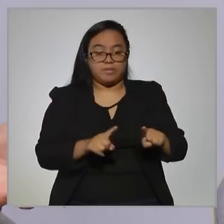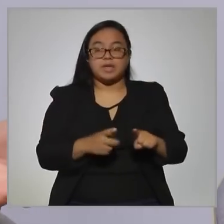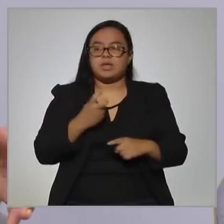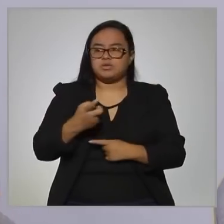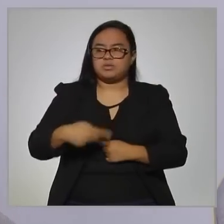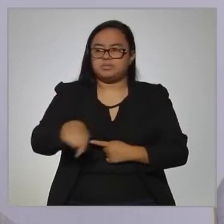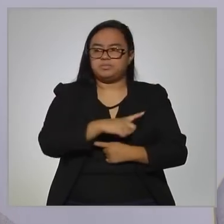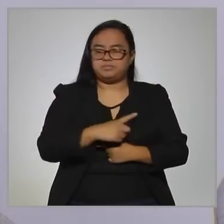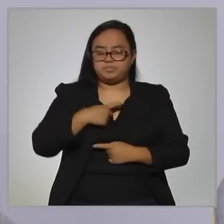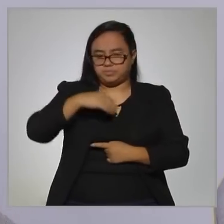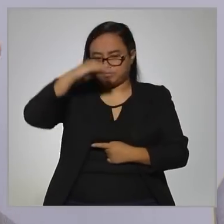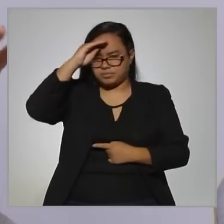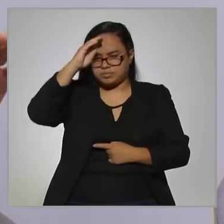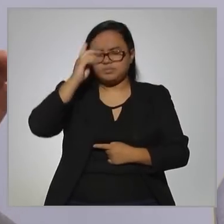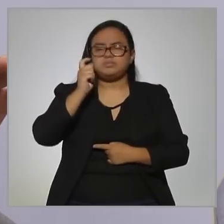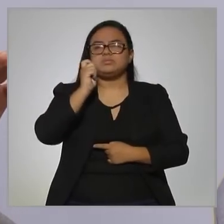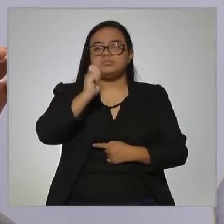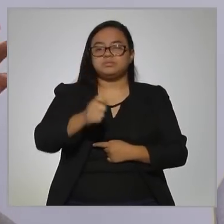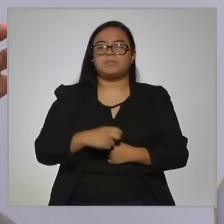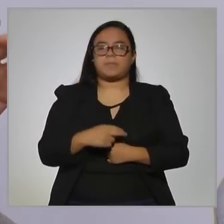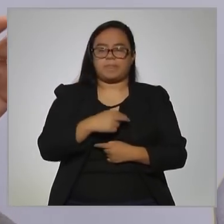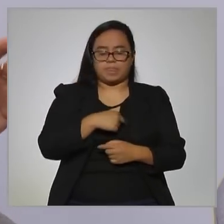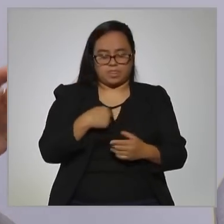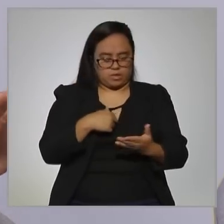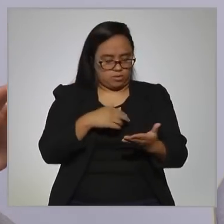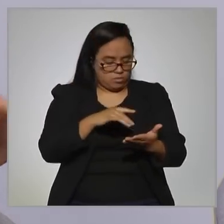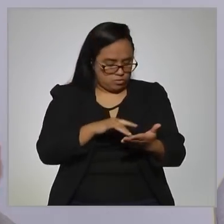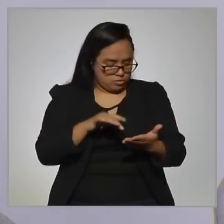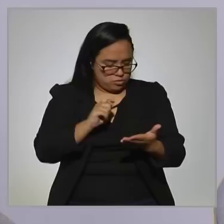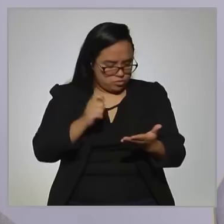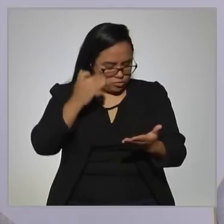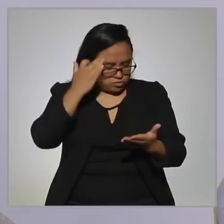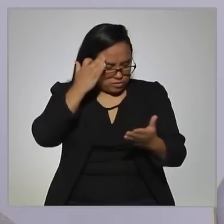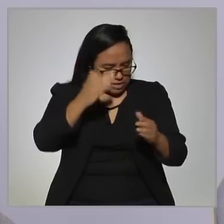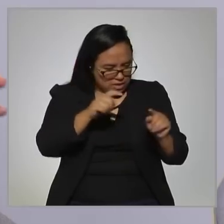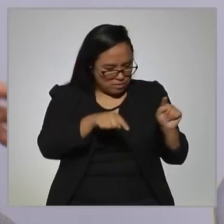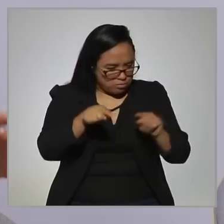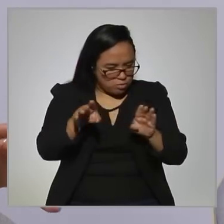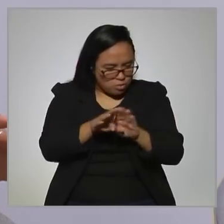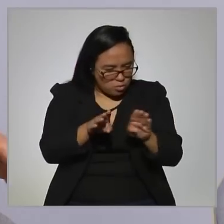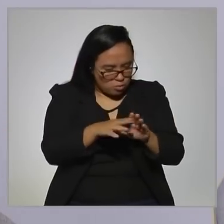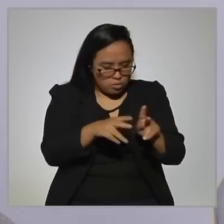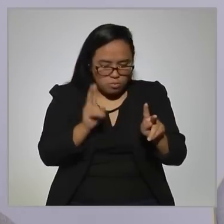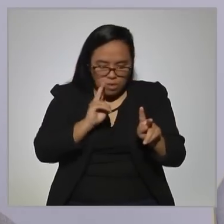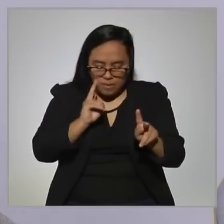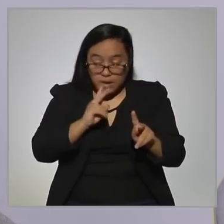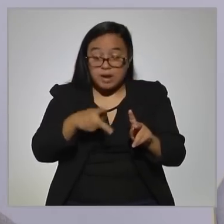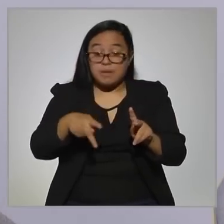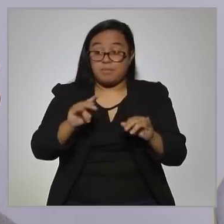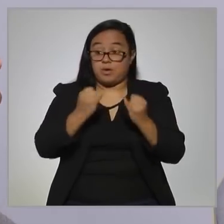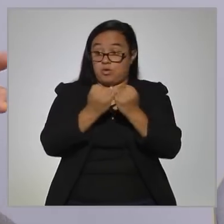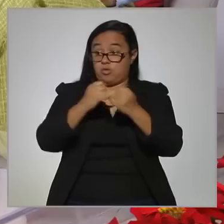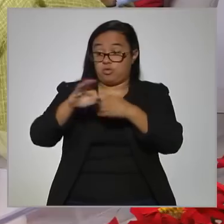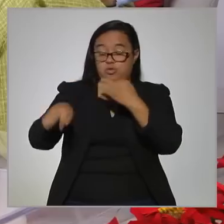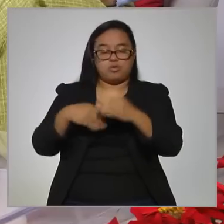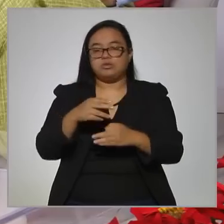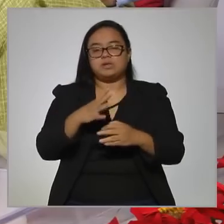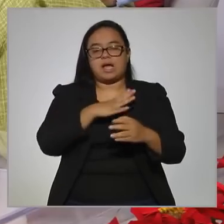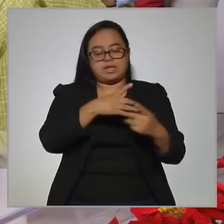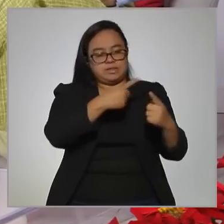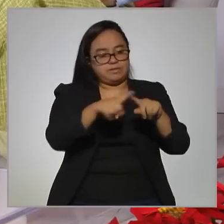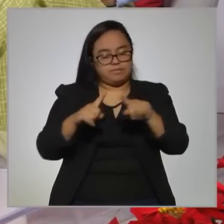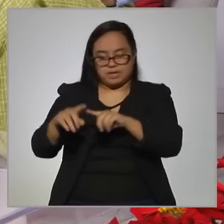considerarlo. Es decir, nosotros damos una lectura estratificada del tiempo, pero esta no es universal, y distintas culturas